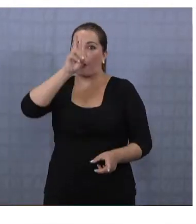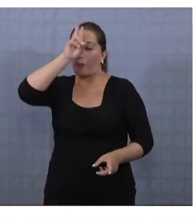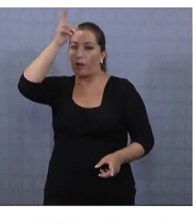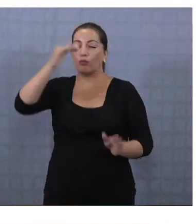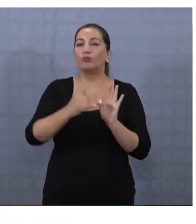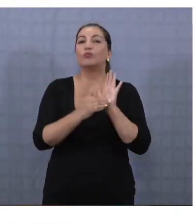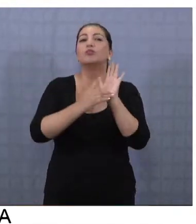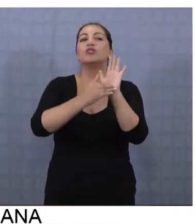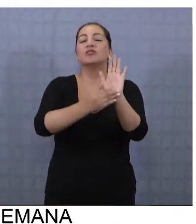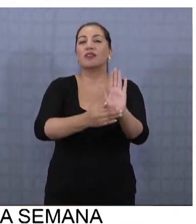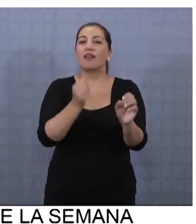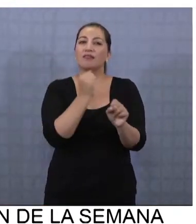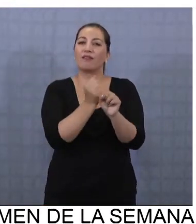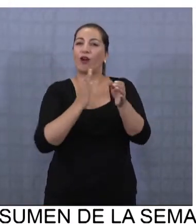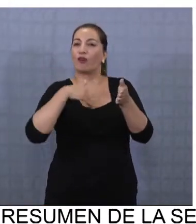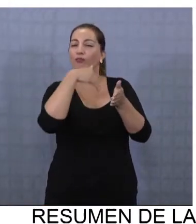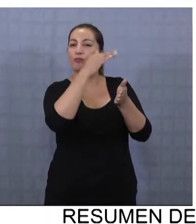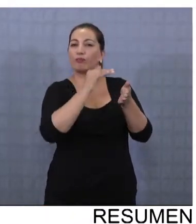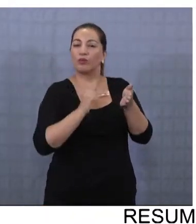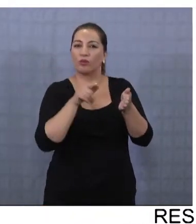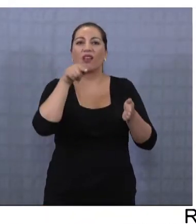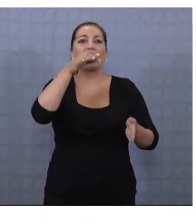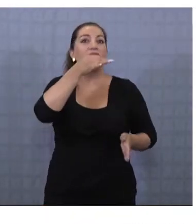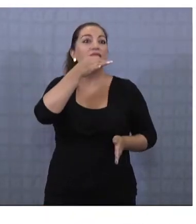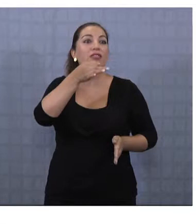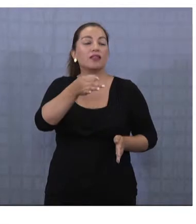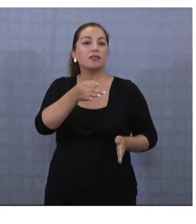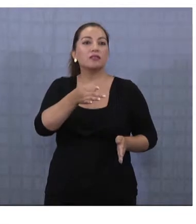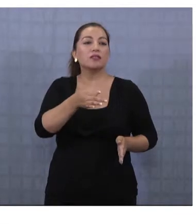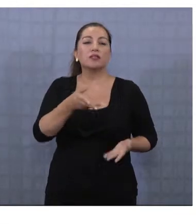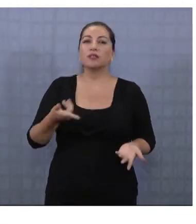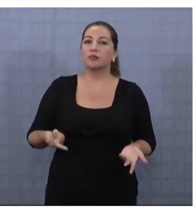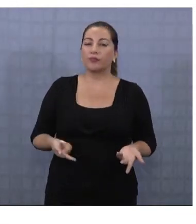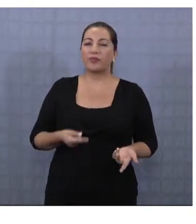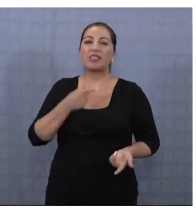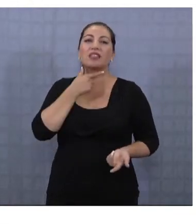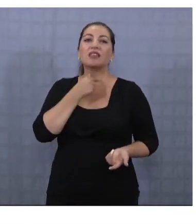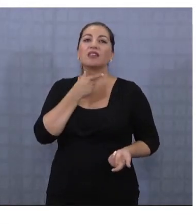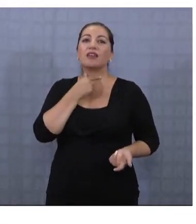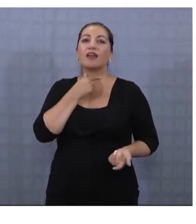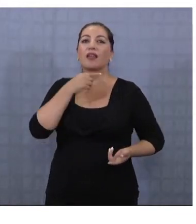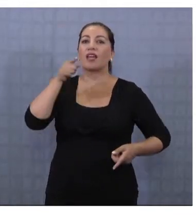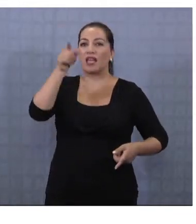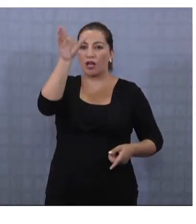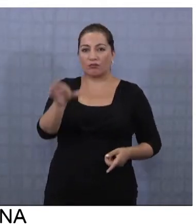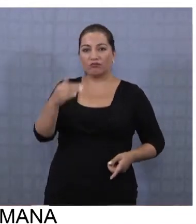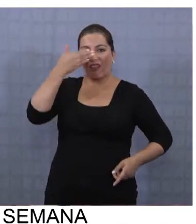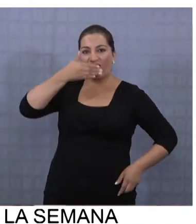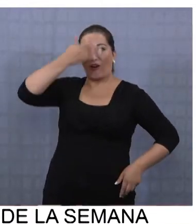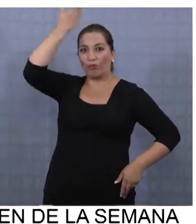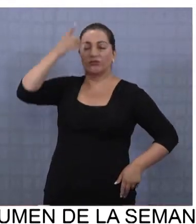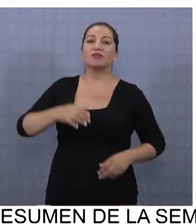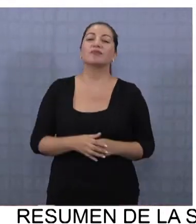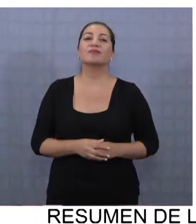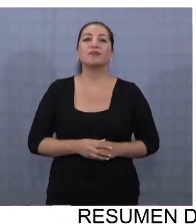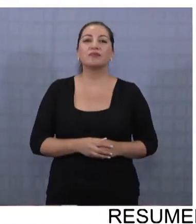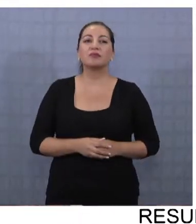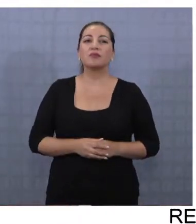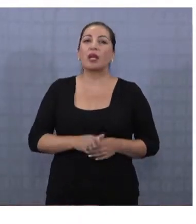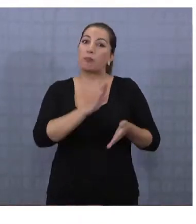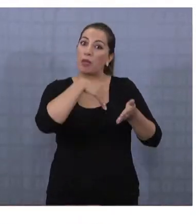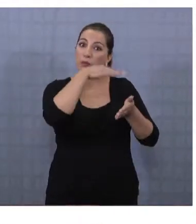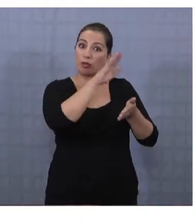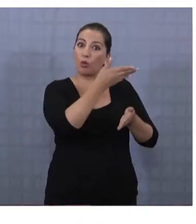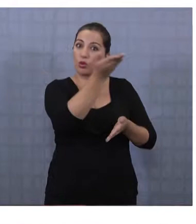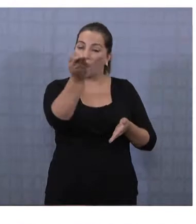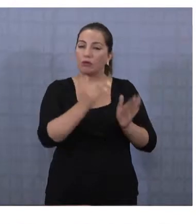Mostrará las obras abstractas que realiza y que, asegura sin tapujos, quiere que lo lleven a la fama. Mis pinturas que se hagan